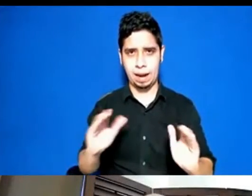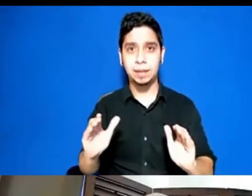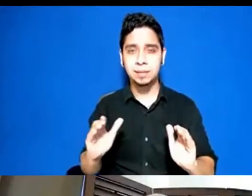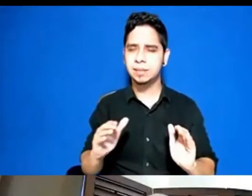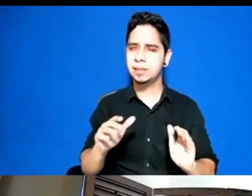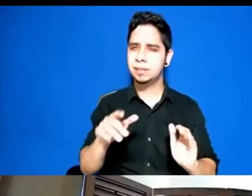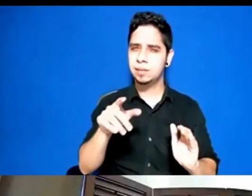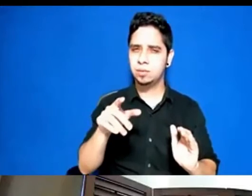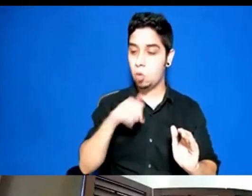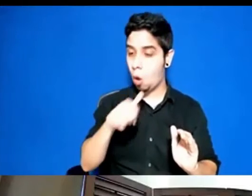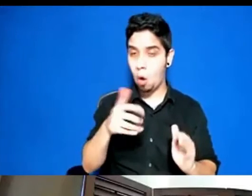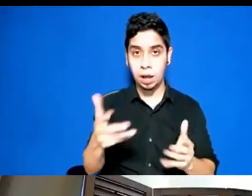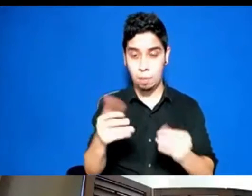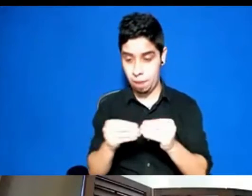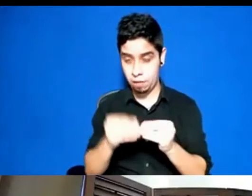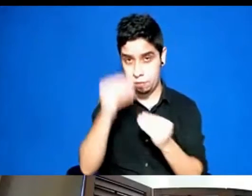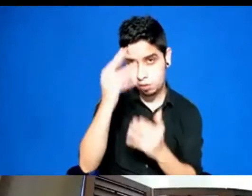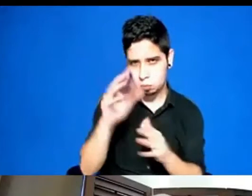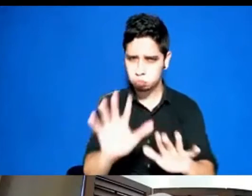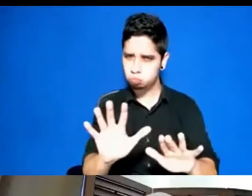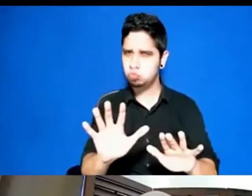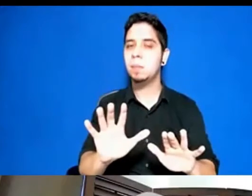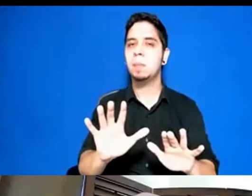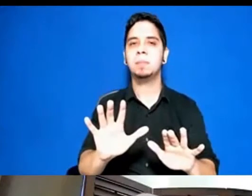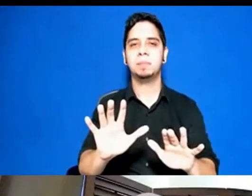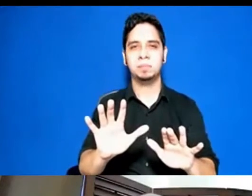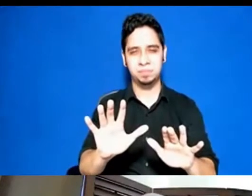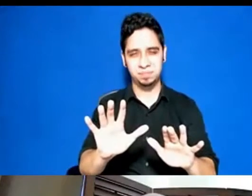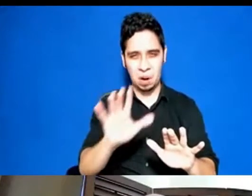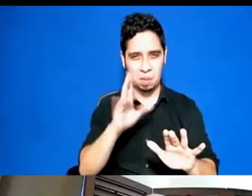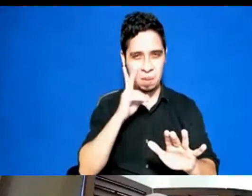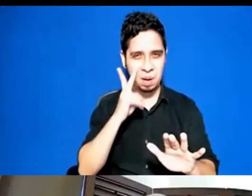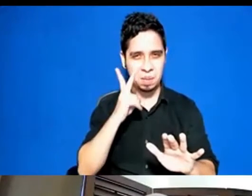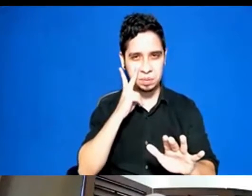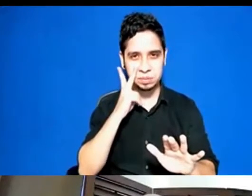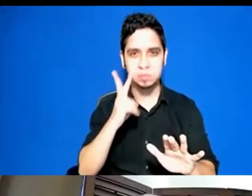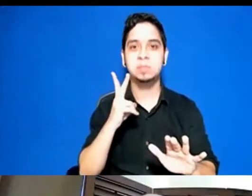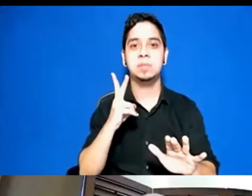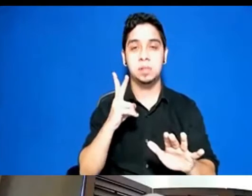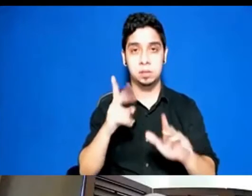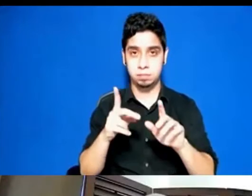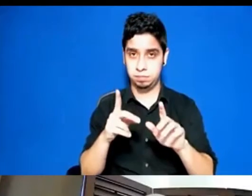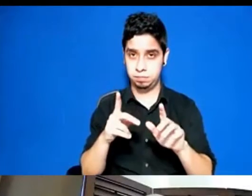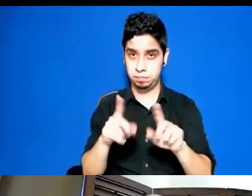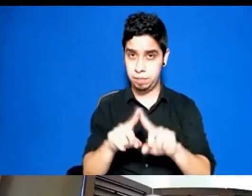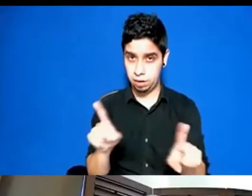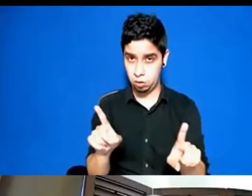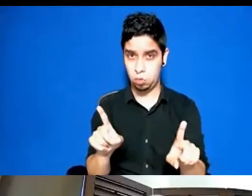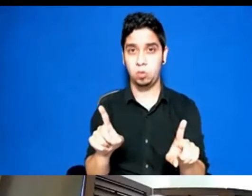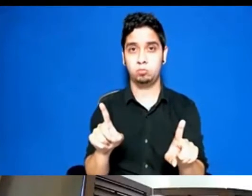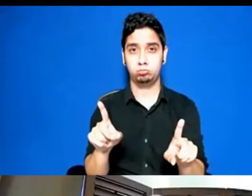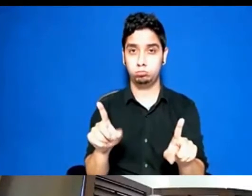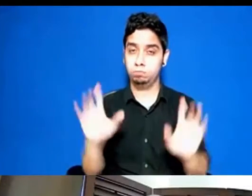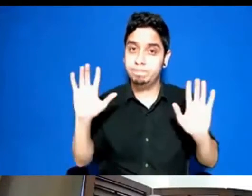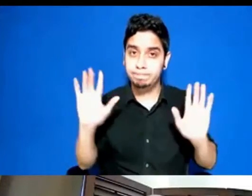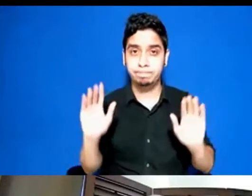detalle de lo que se dijo además en la orden ejecutiva, referente a las mascarillas. Pero, pues,